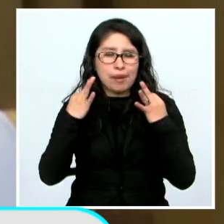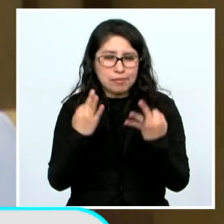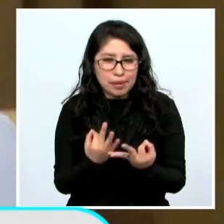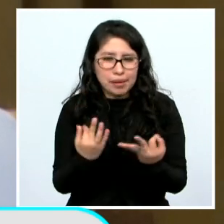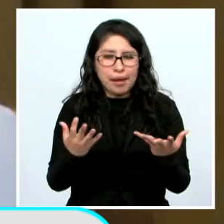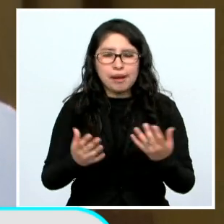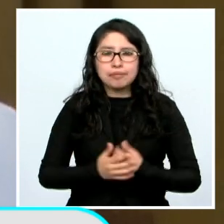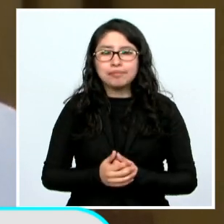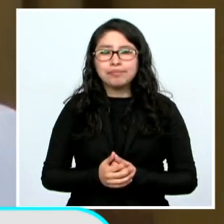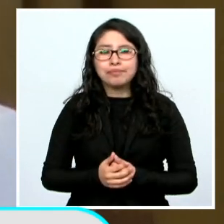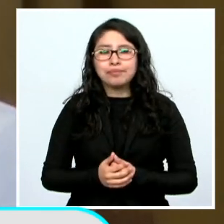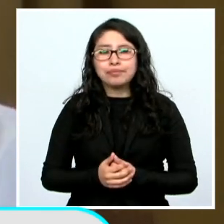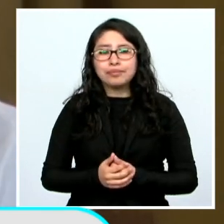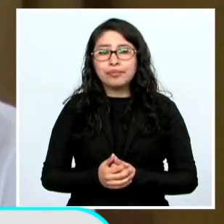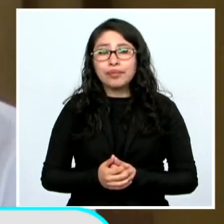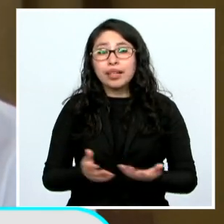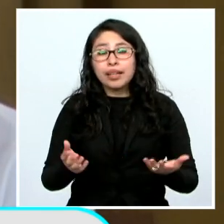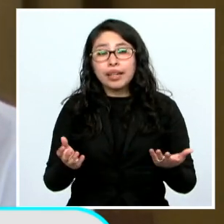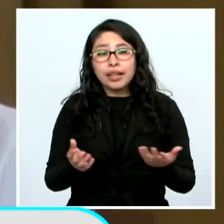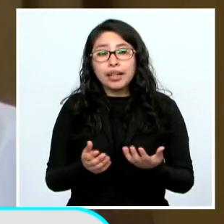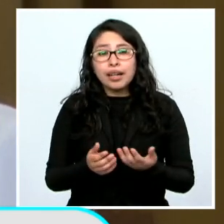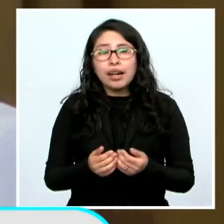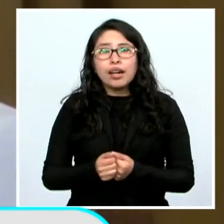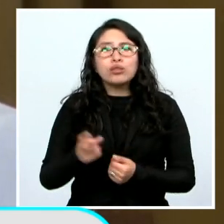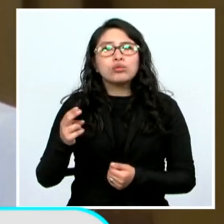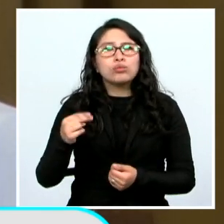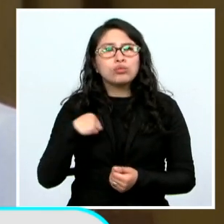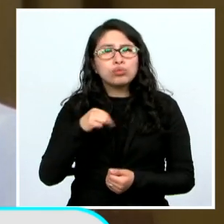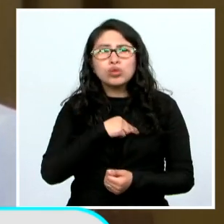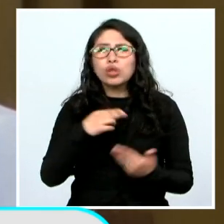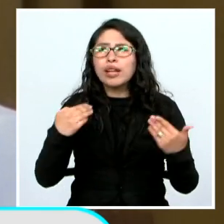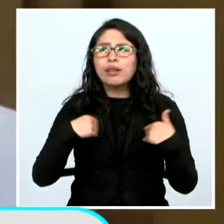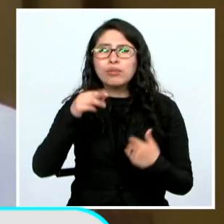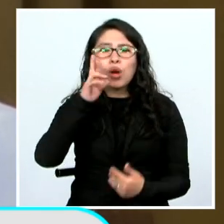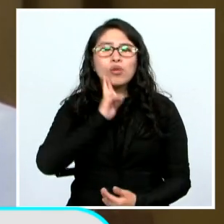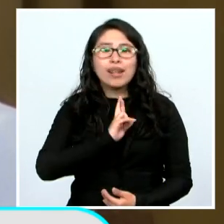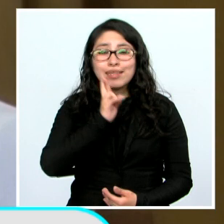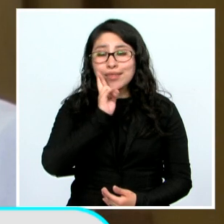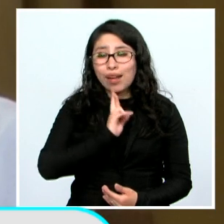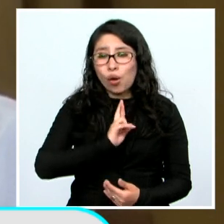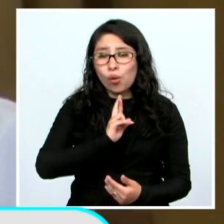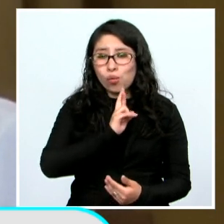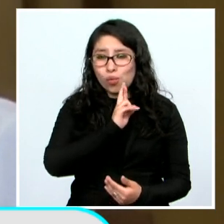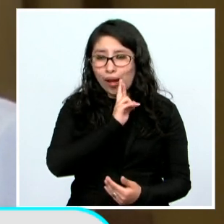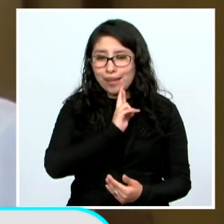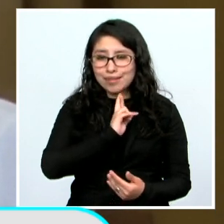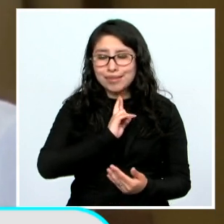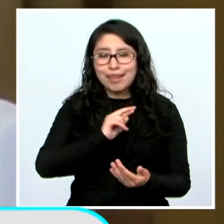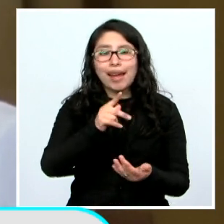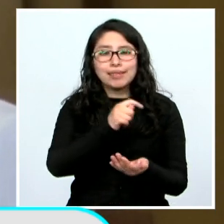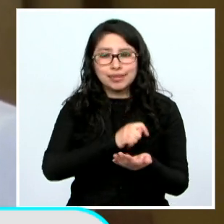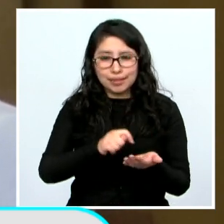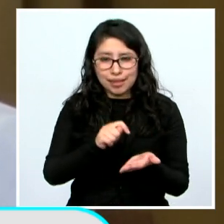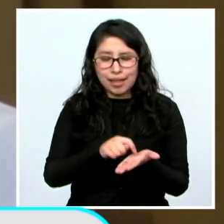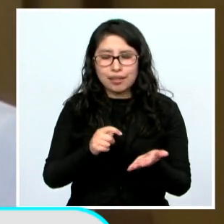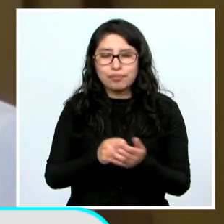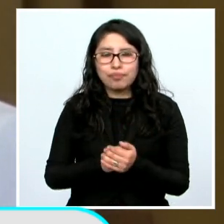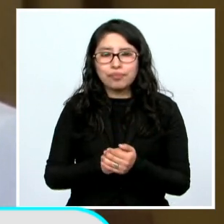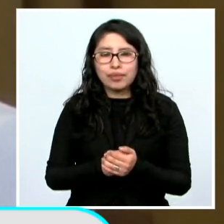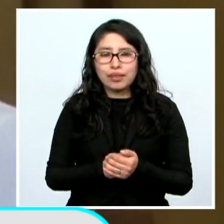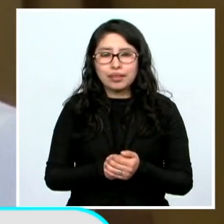¿no? Y tuvimos un restaurante en Trinidad. Y también ahí aproveché